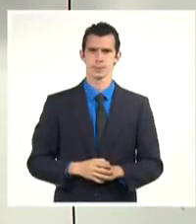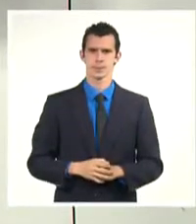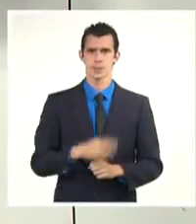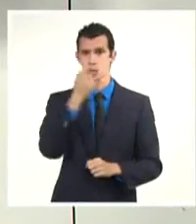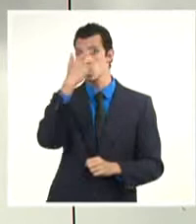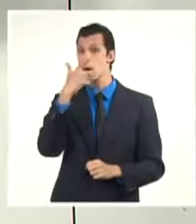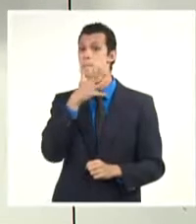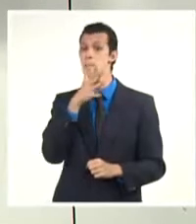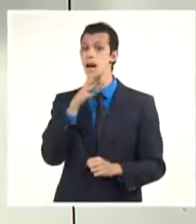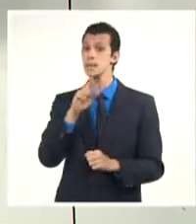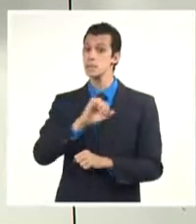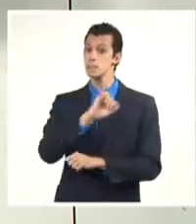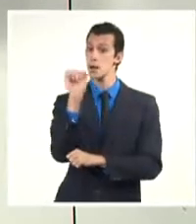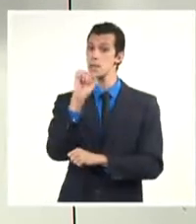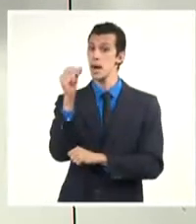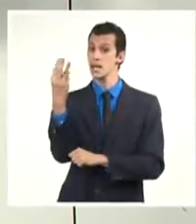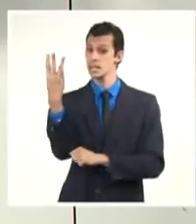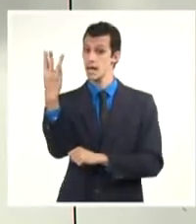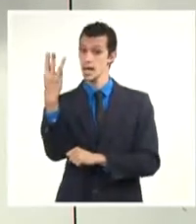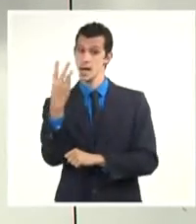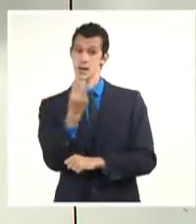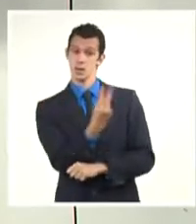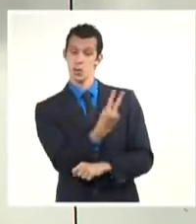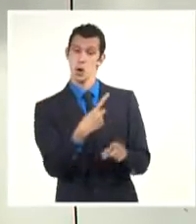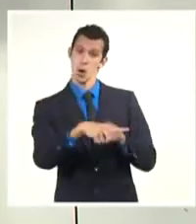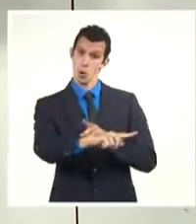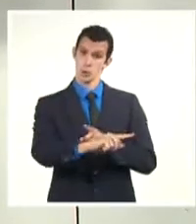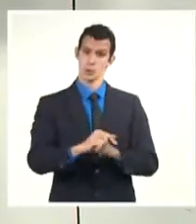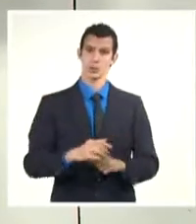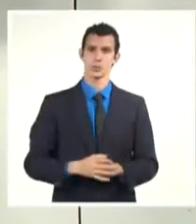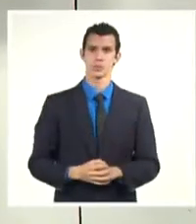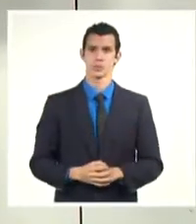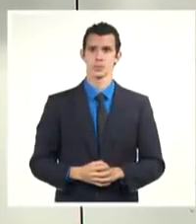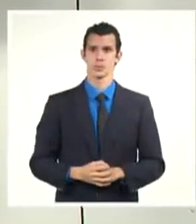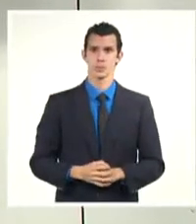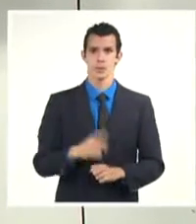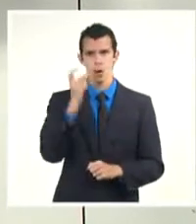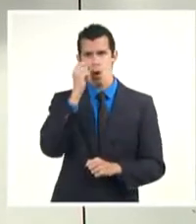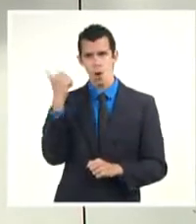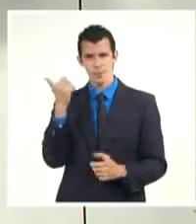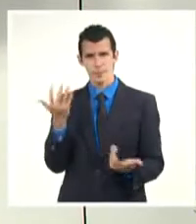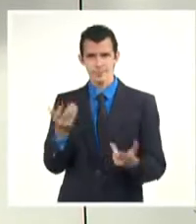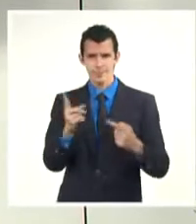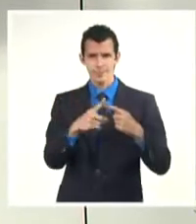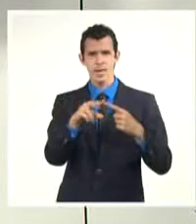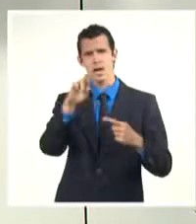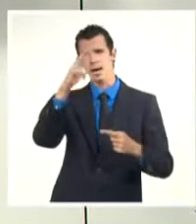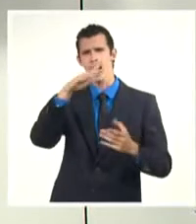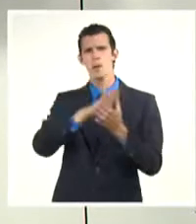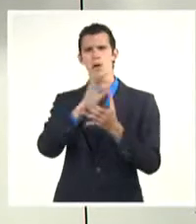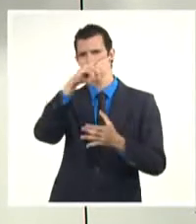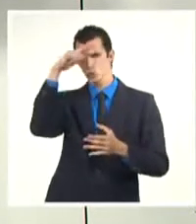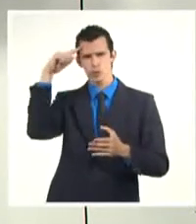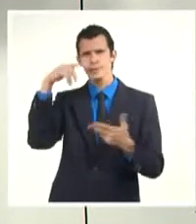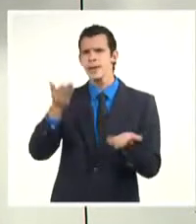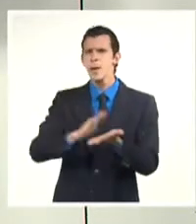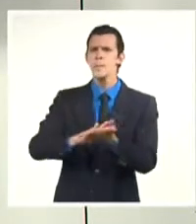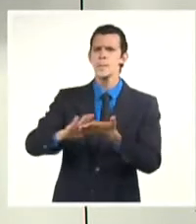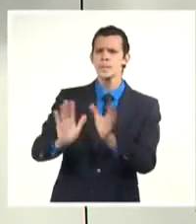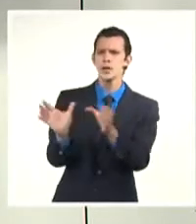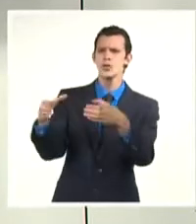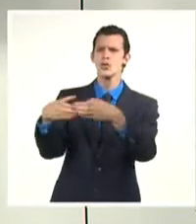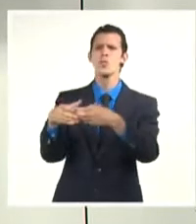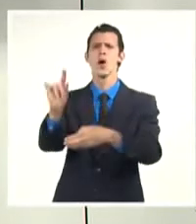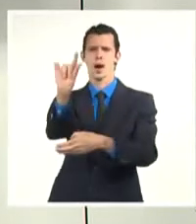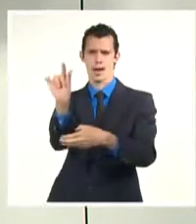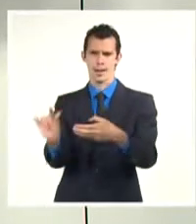avileños 3-2. Mientras, el hombre de hierro del béisbol cubano, Alexander Ramos, parte este miércoles a Italia para dirigir el equipo de la